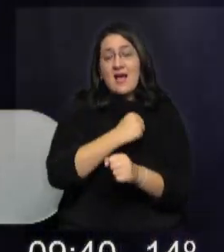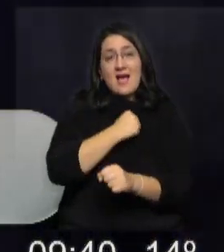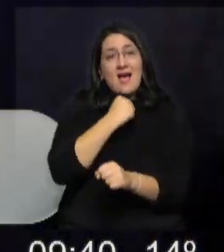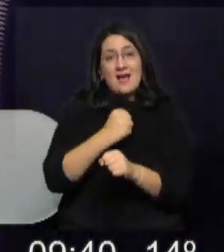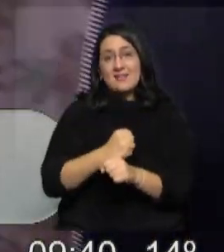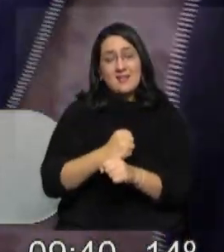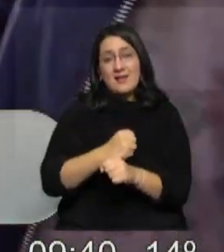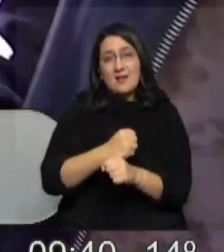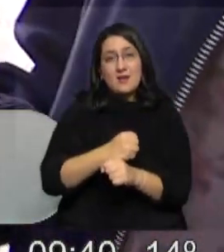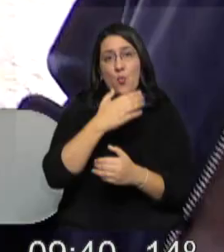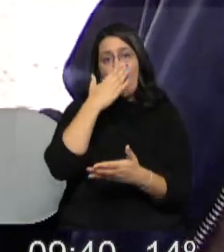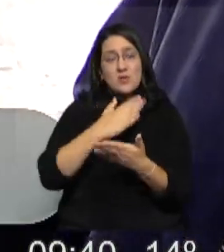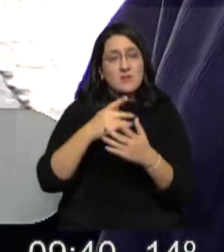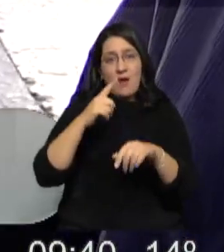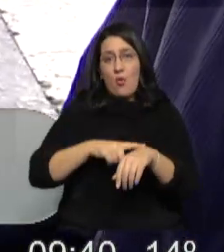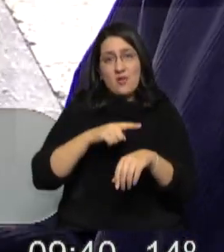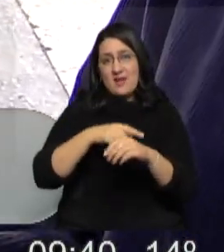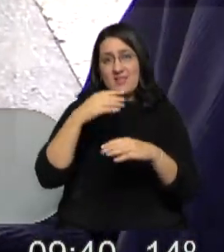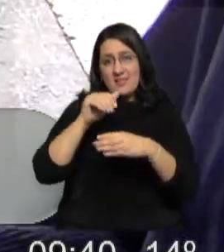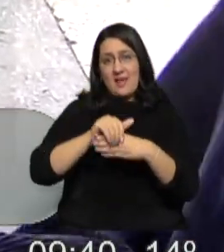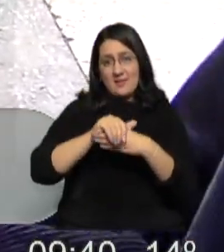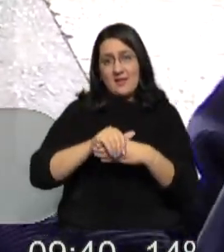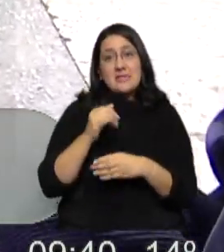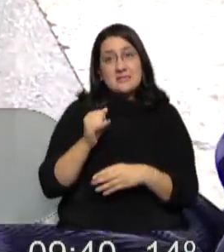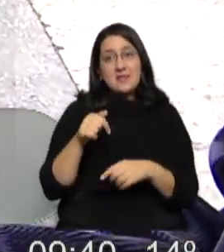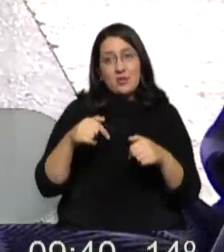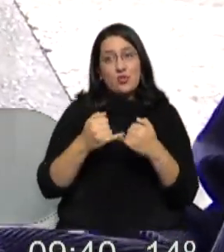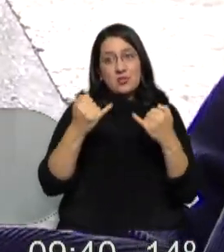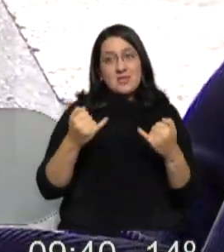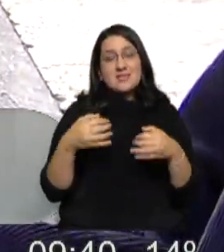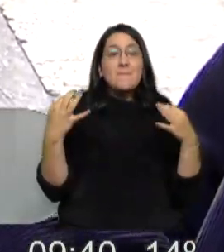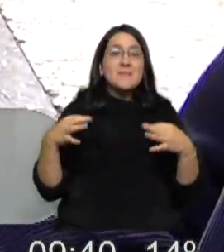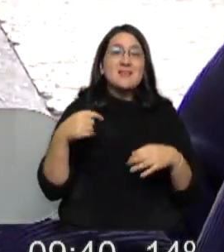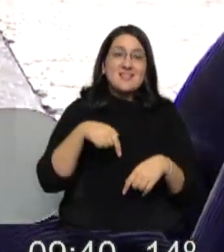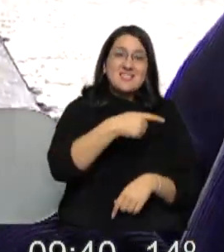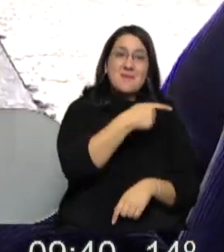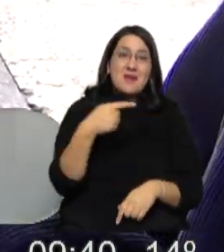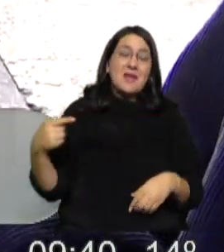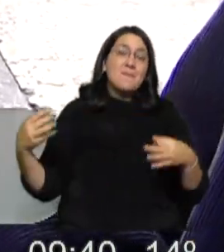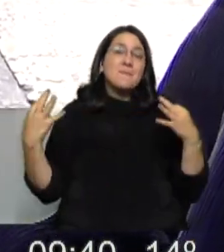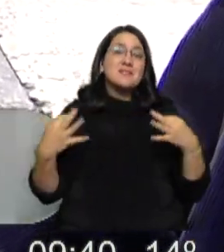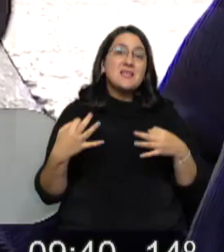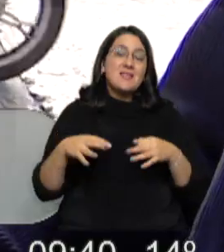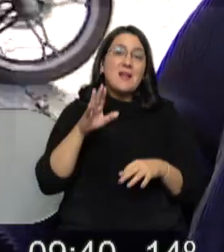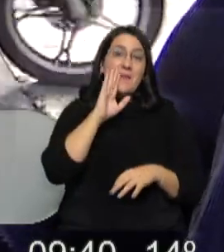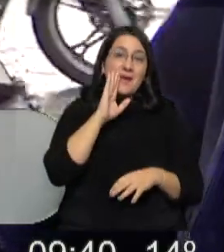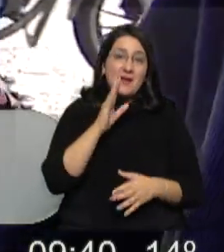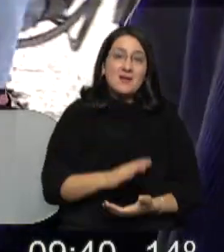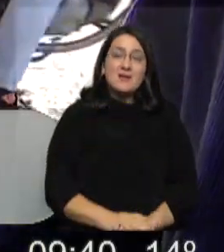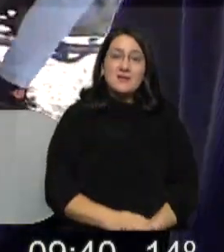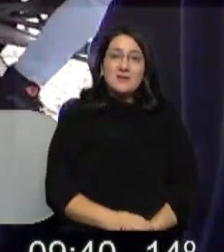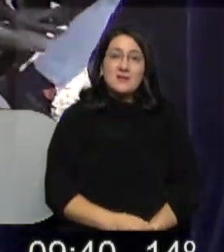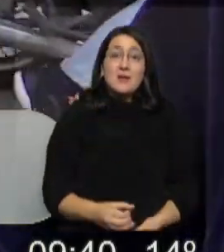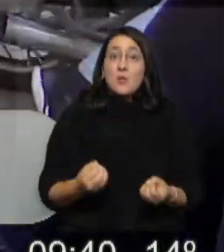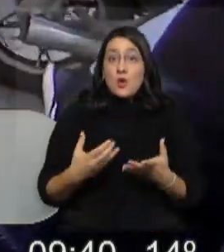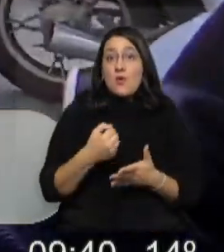lugar a dudas, estamos todo el día, más en estos días, ¿no? Que es en esta semana específicamente, ¿no? Que como le decía, es el Día de la Madre. Y